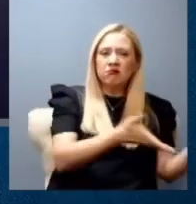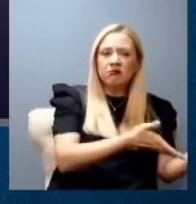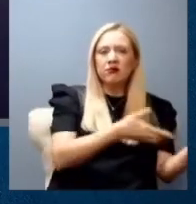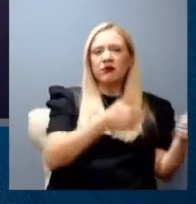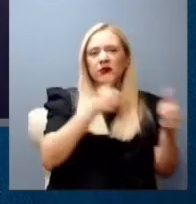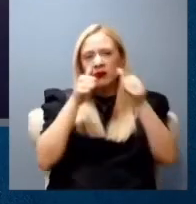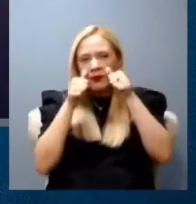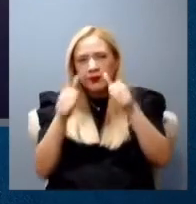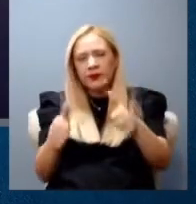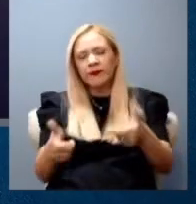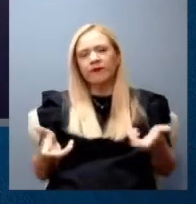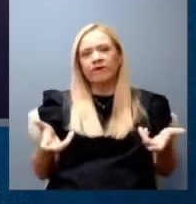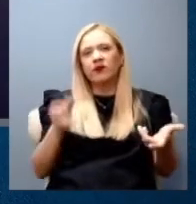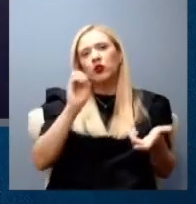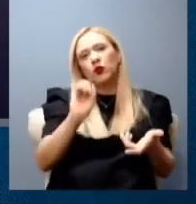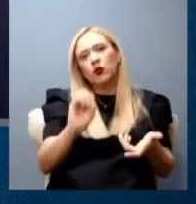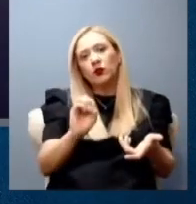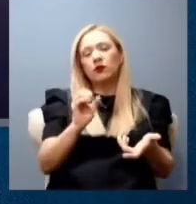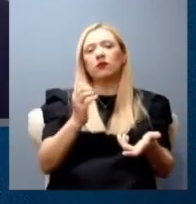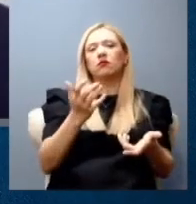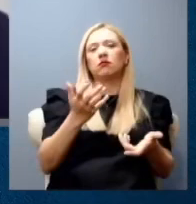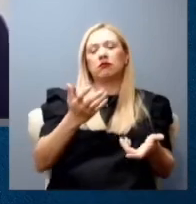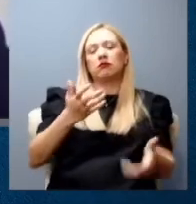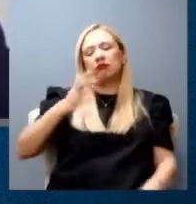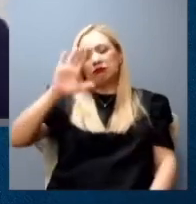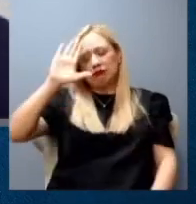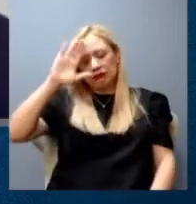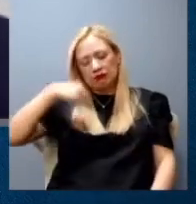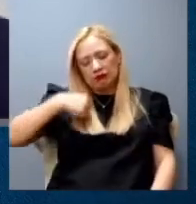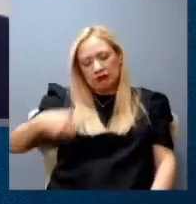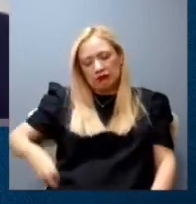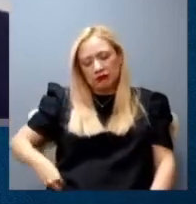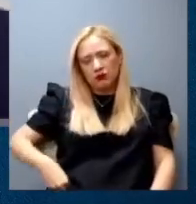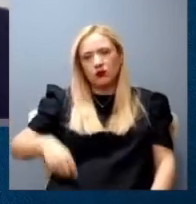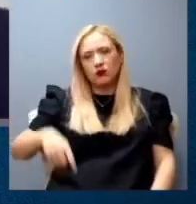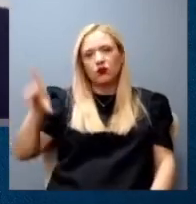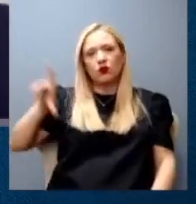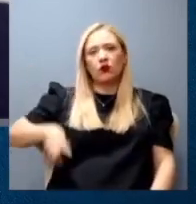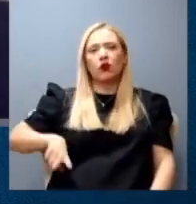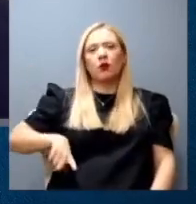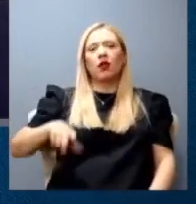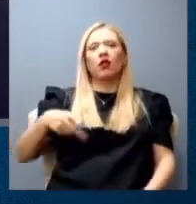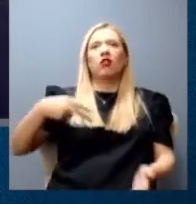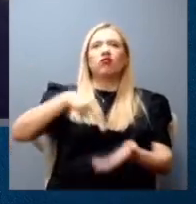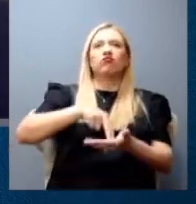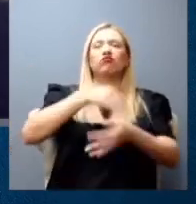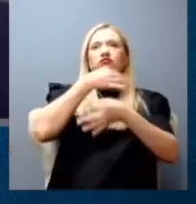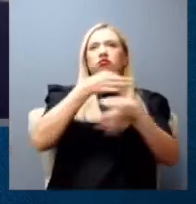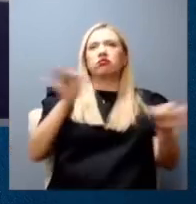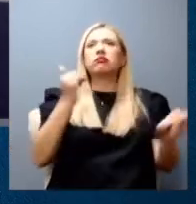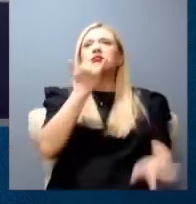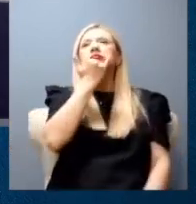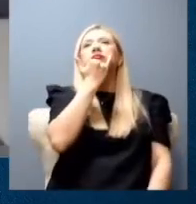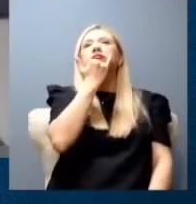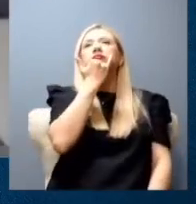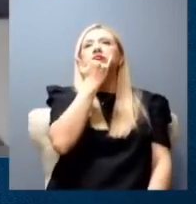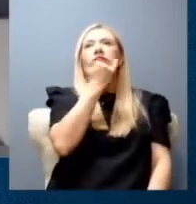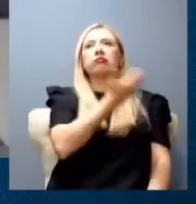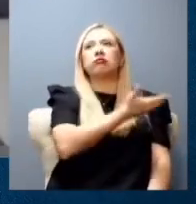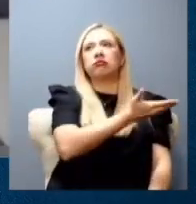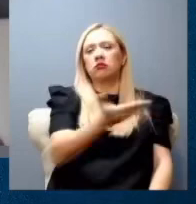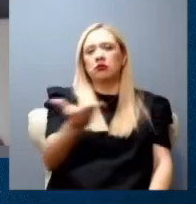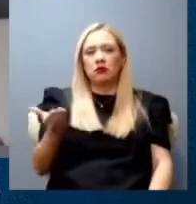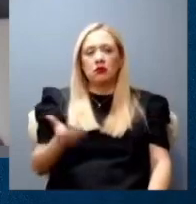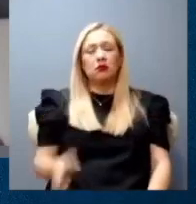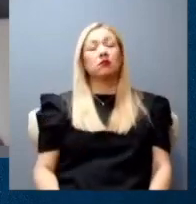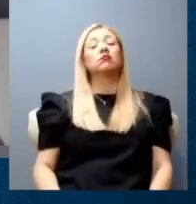los reconocimientos de responsabilidad también como parte muy importante de la reparación. Es decir, que en la medida